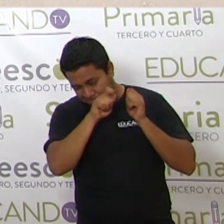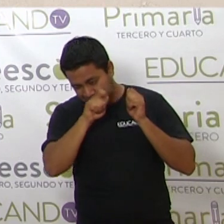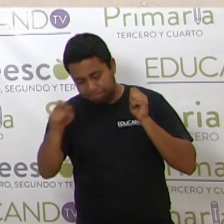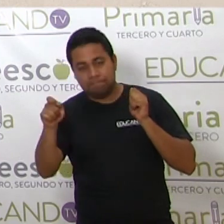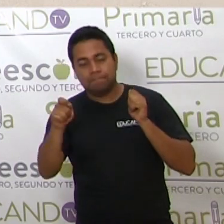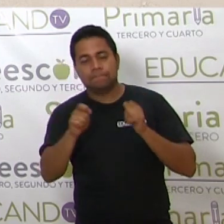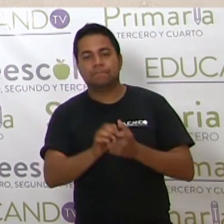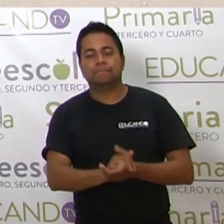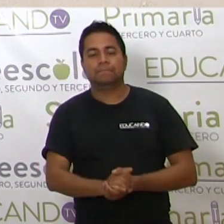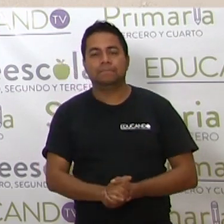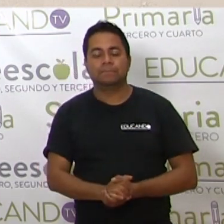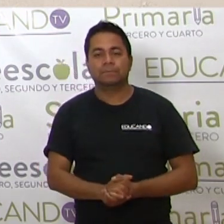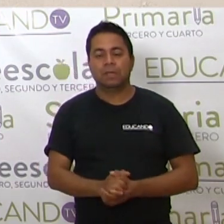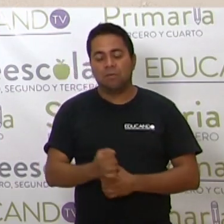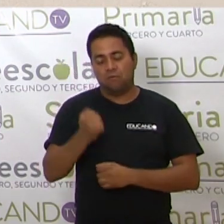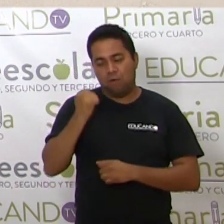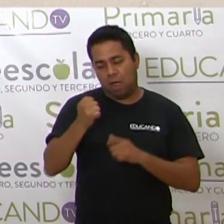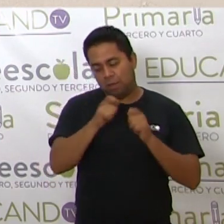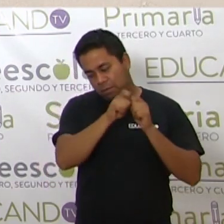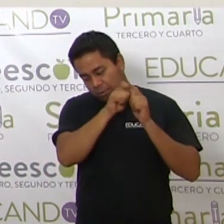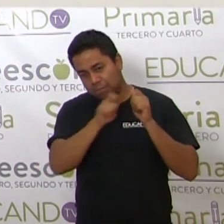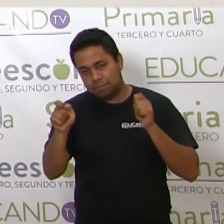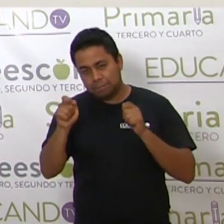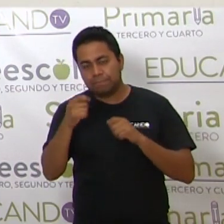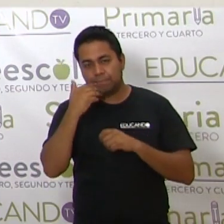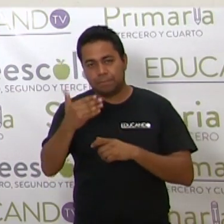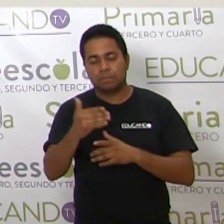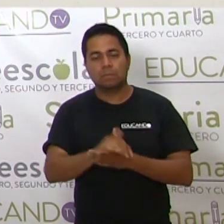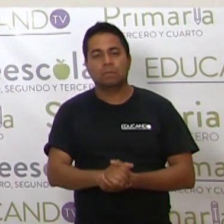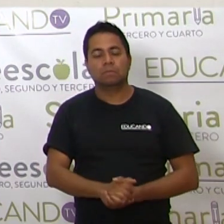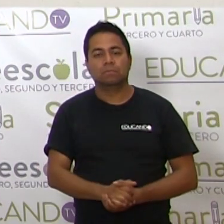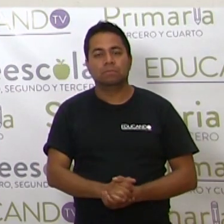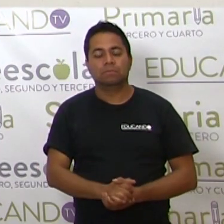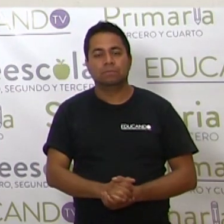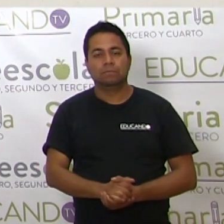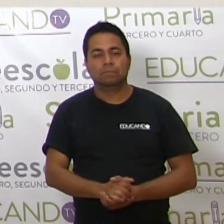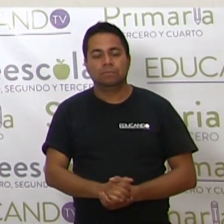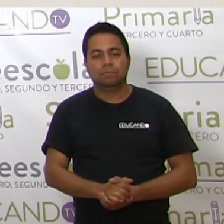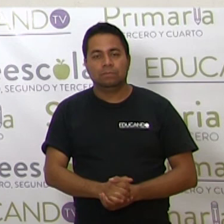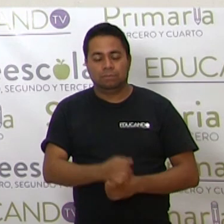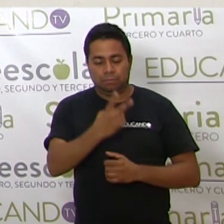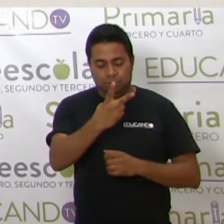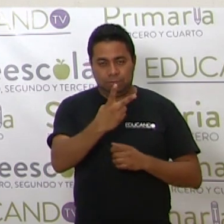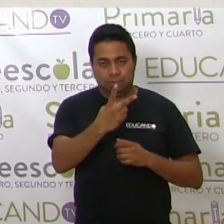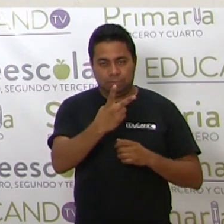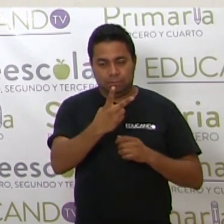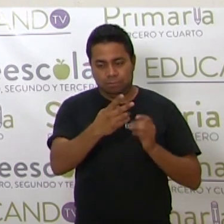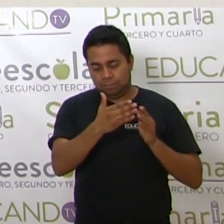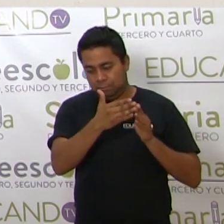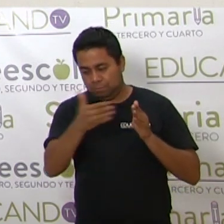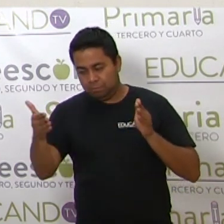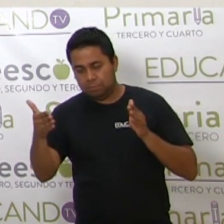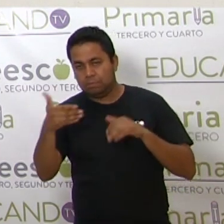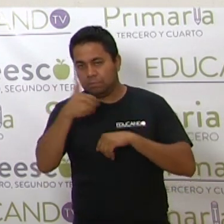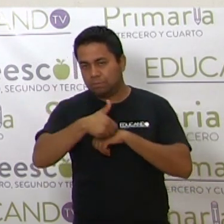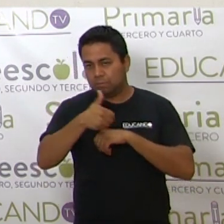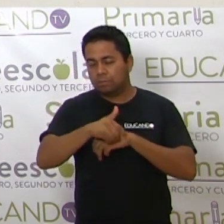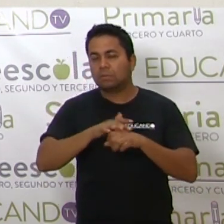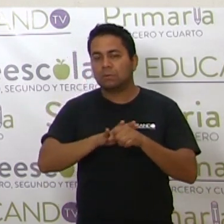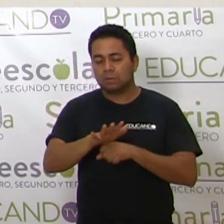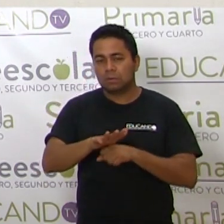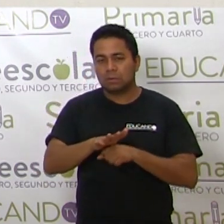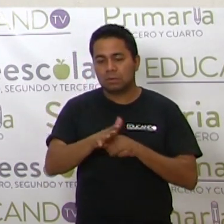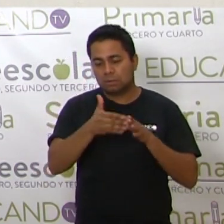muy firme así es del 2 me voy al número número chicos